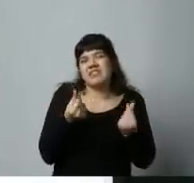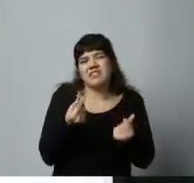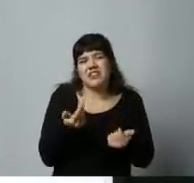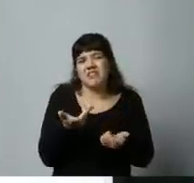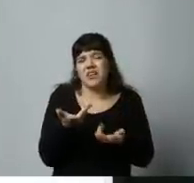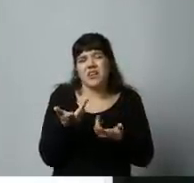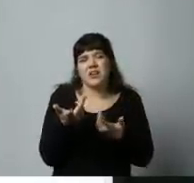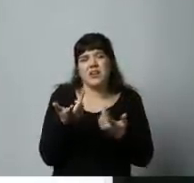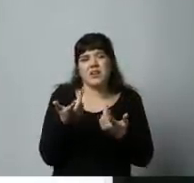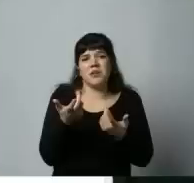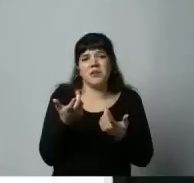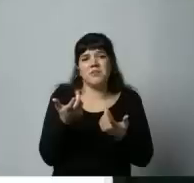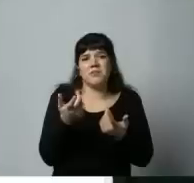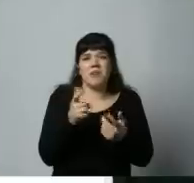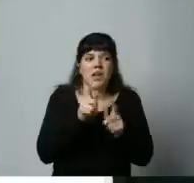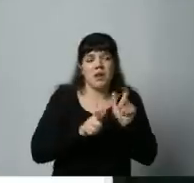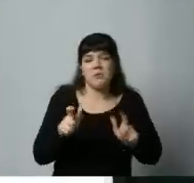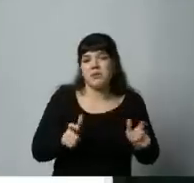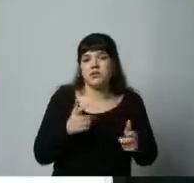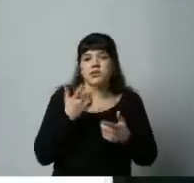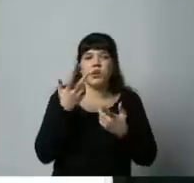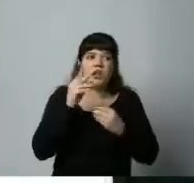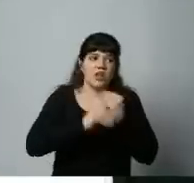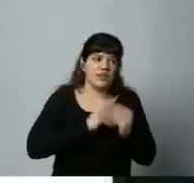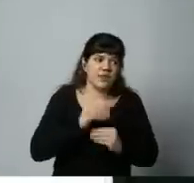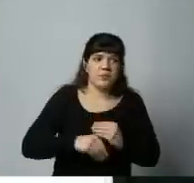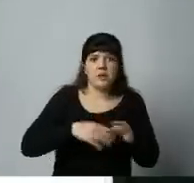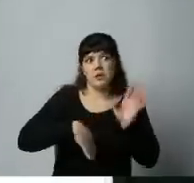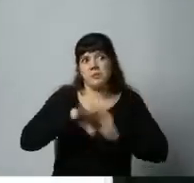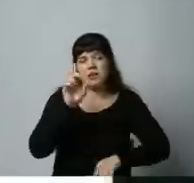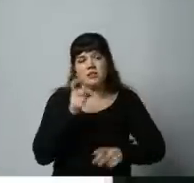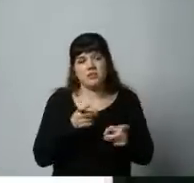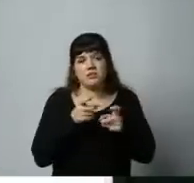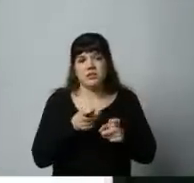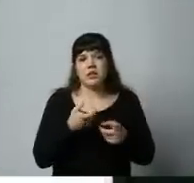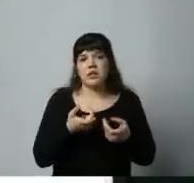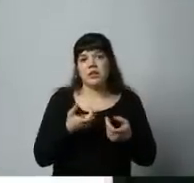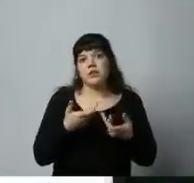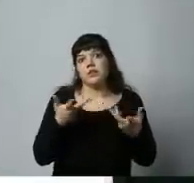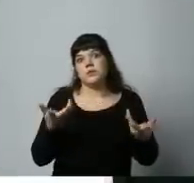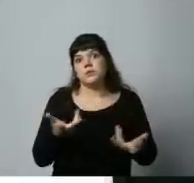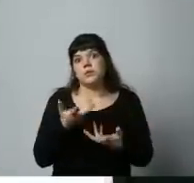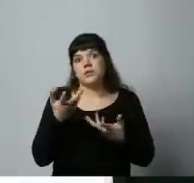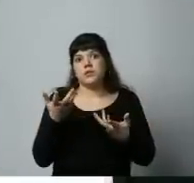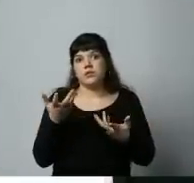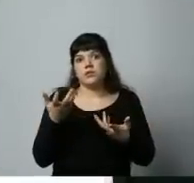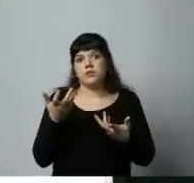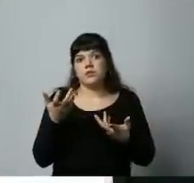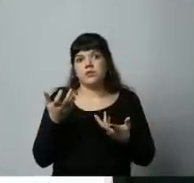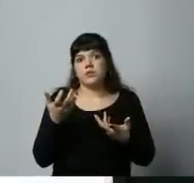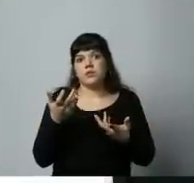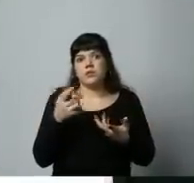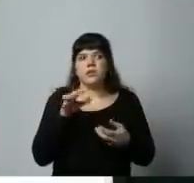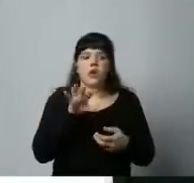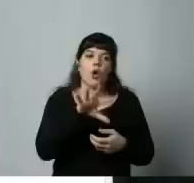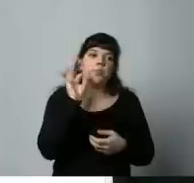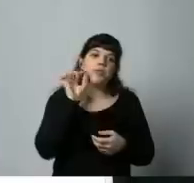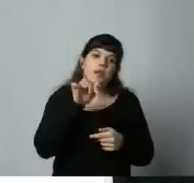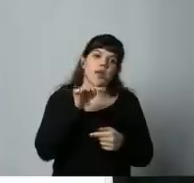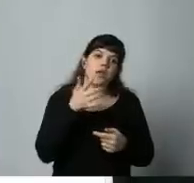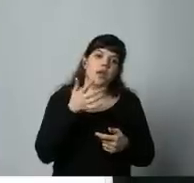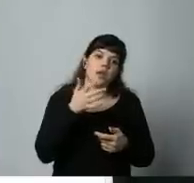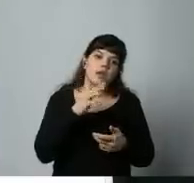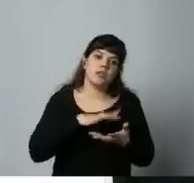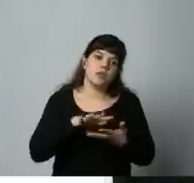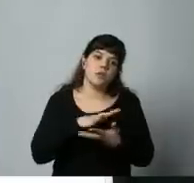para para para las personas y las familias que más lo necesitan y bueno y han optado por poner estos